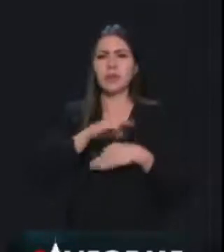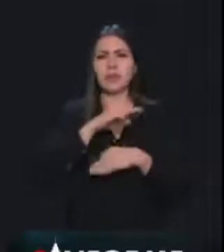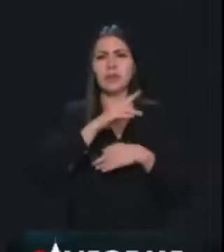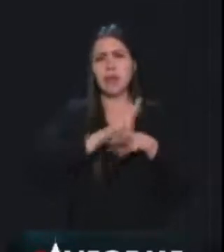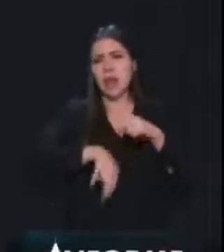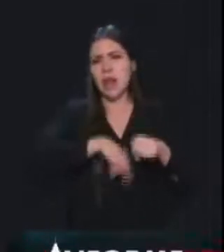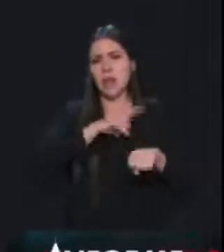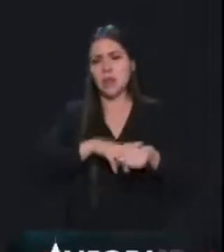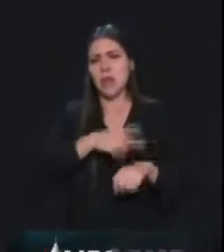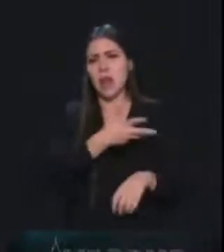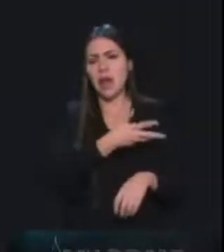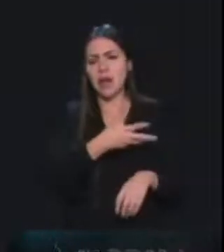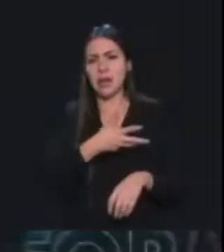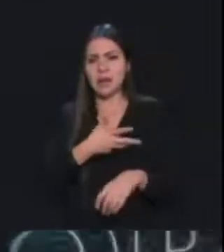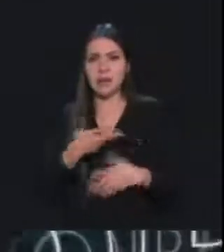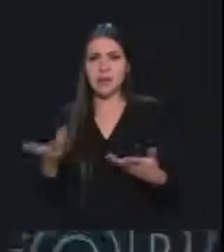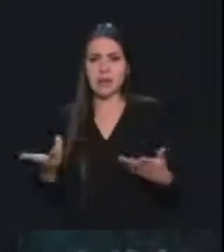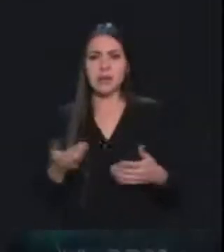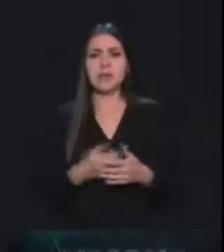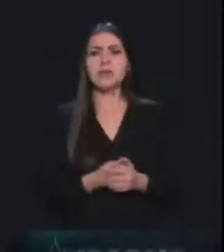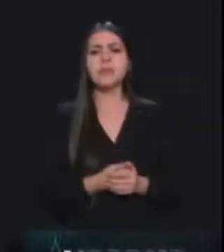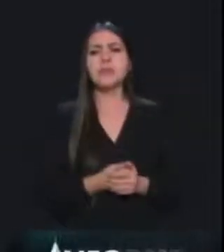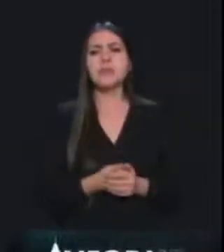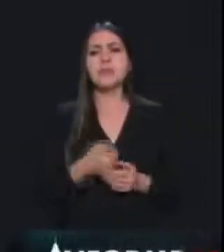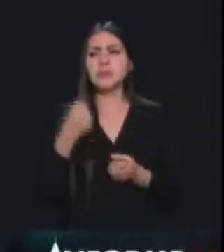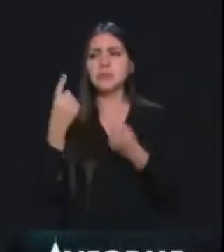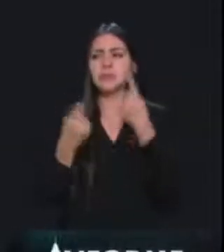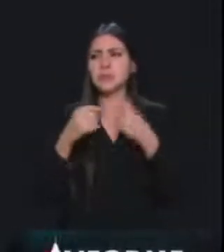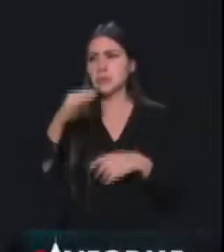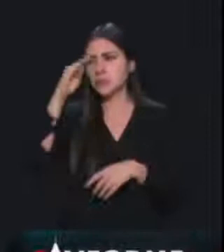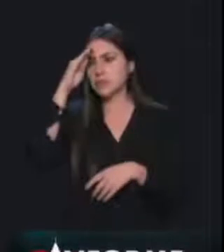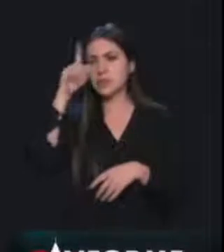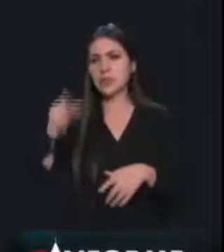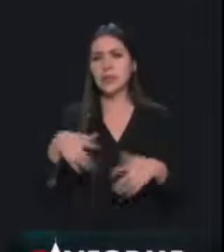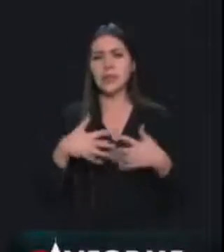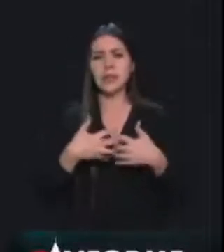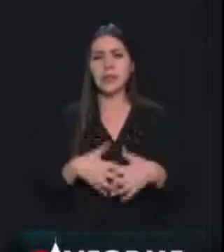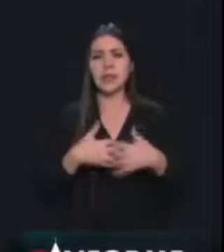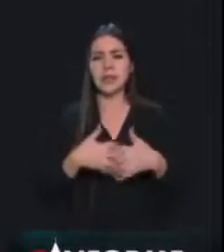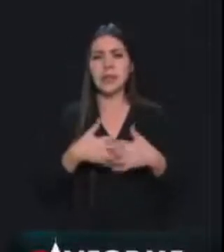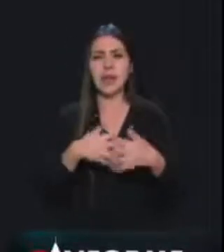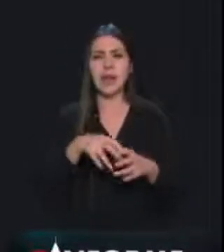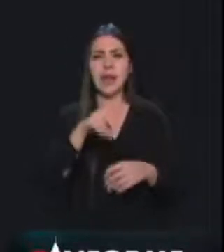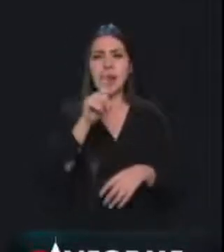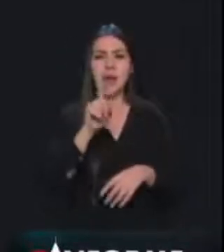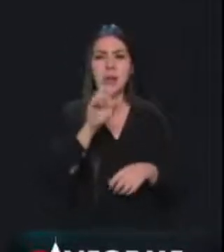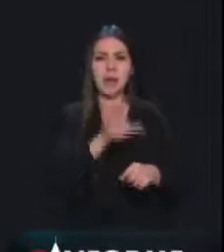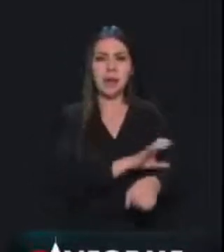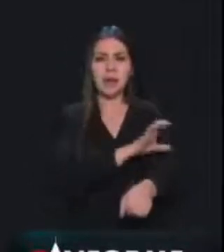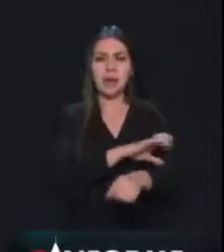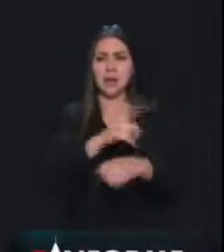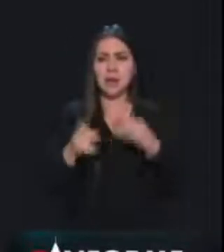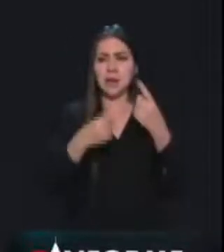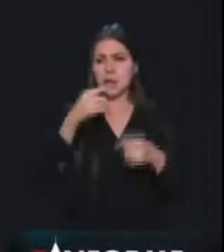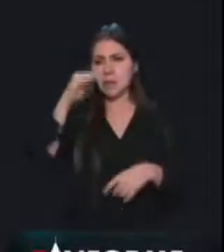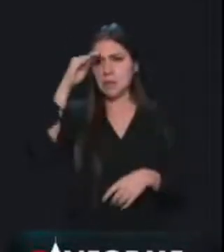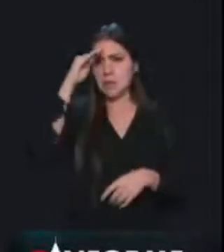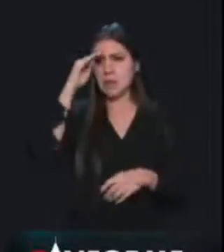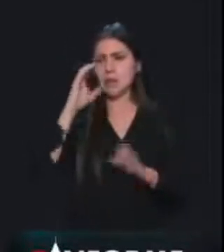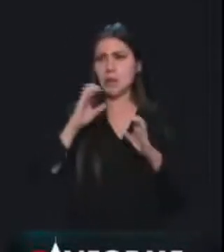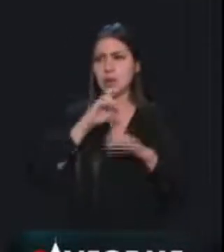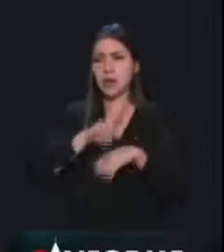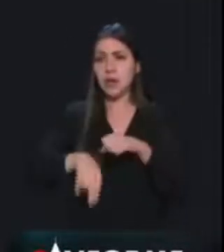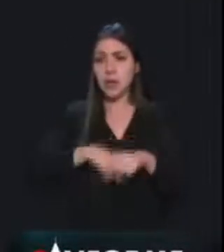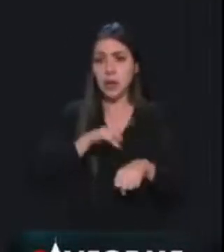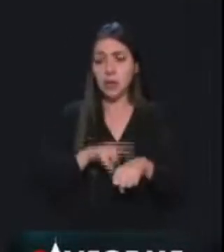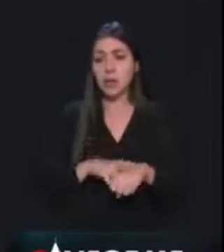Existe esta idea de que las hidroeléctricas, la energía a partir del agua es renovable, pero